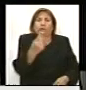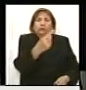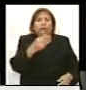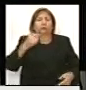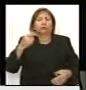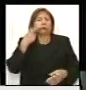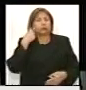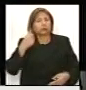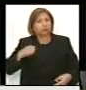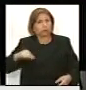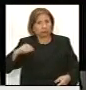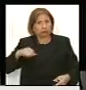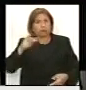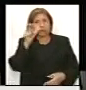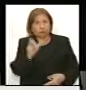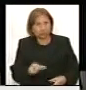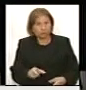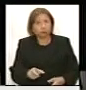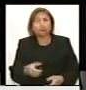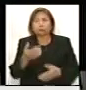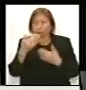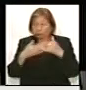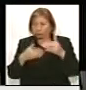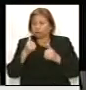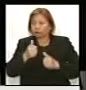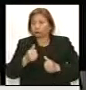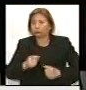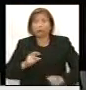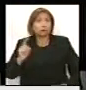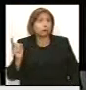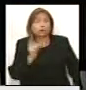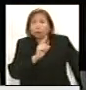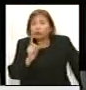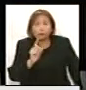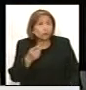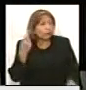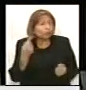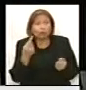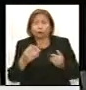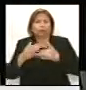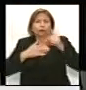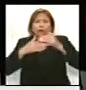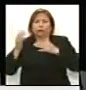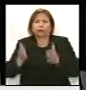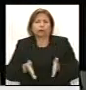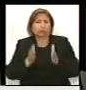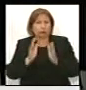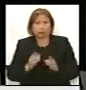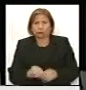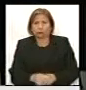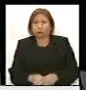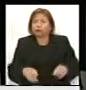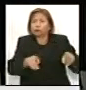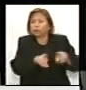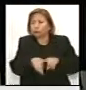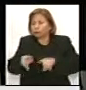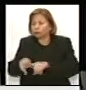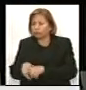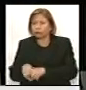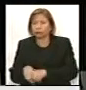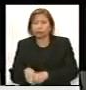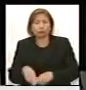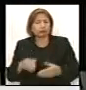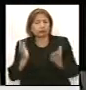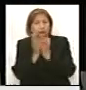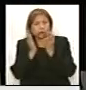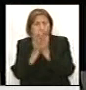para mejorar la calidad de vida de sus vecinos. No solamente en obras de infraestructura, también en el tema